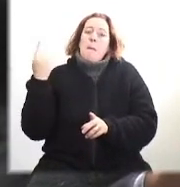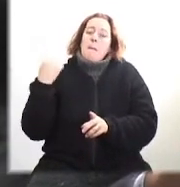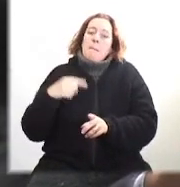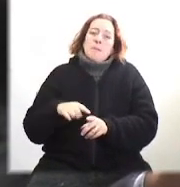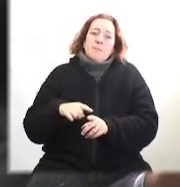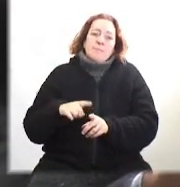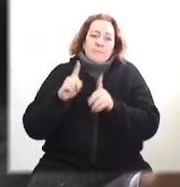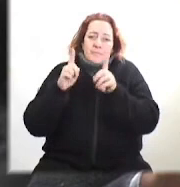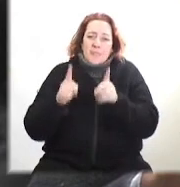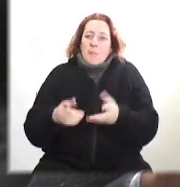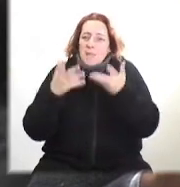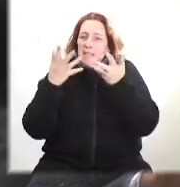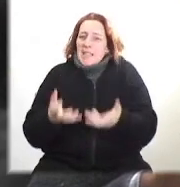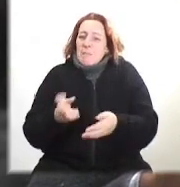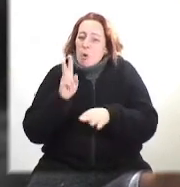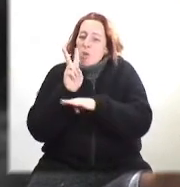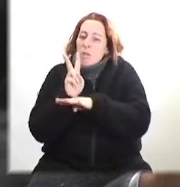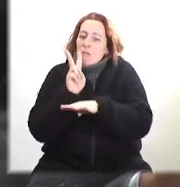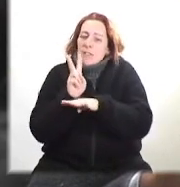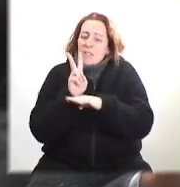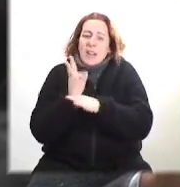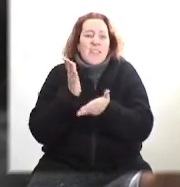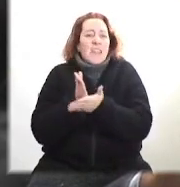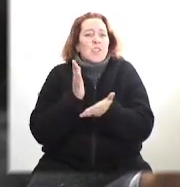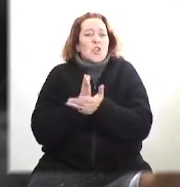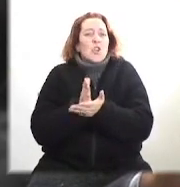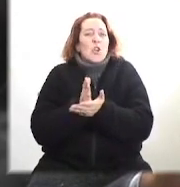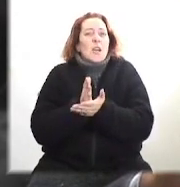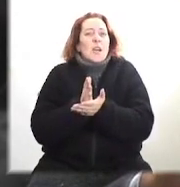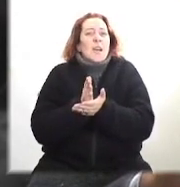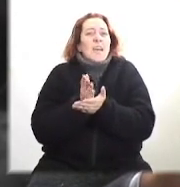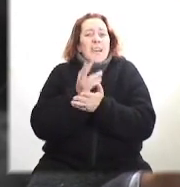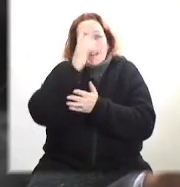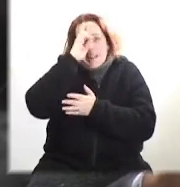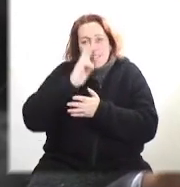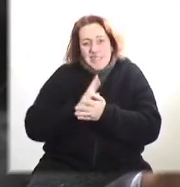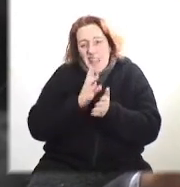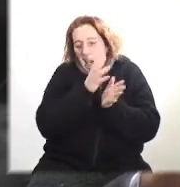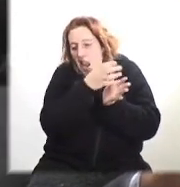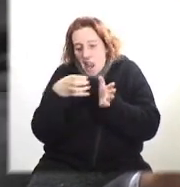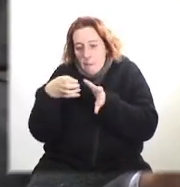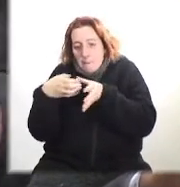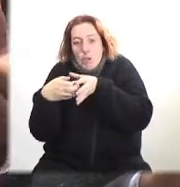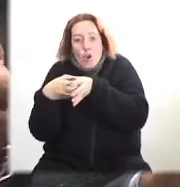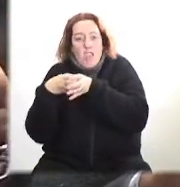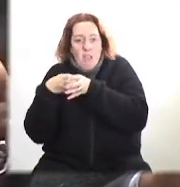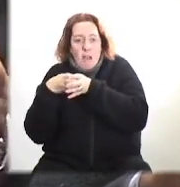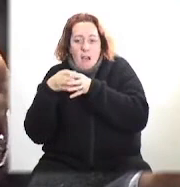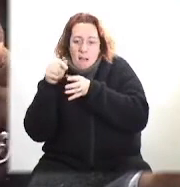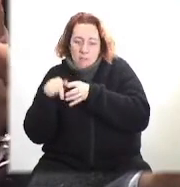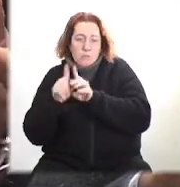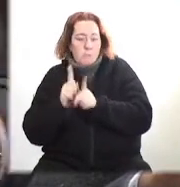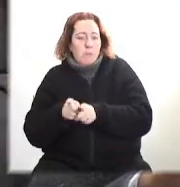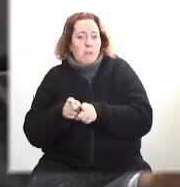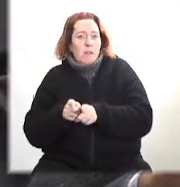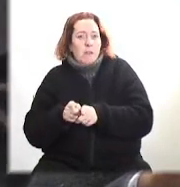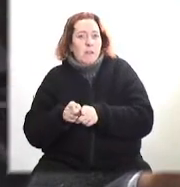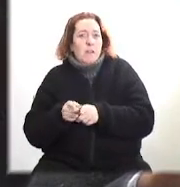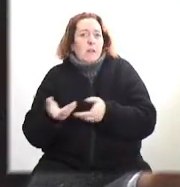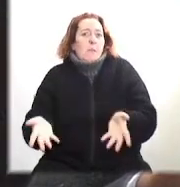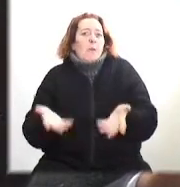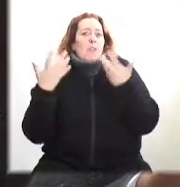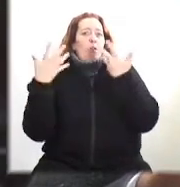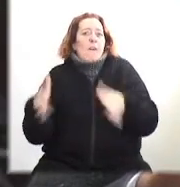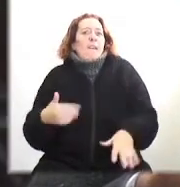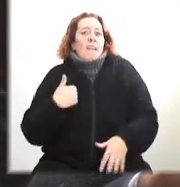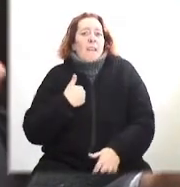que estén defendidos los derechos de las minorías raciales. ¿Cómo no lo va a querer un senador